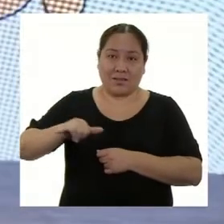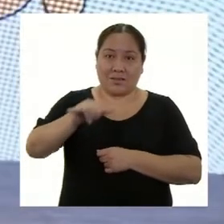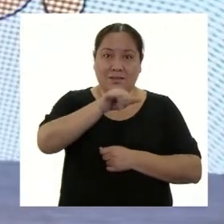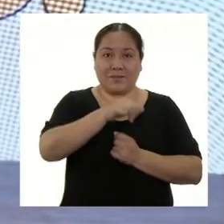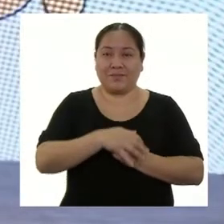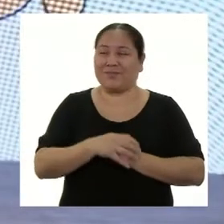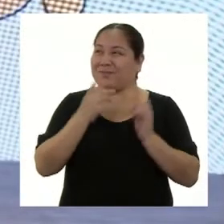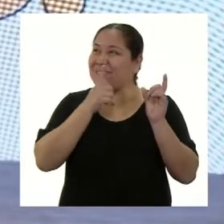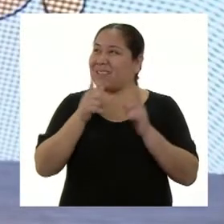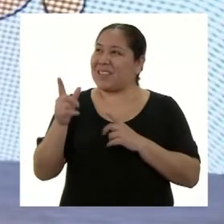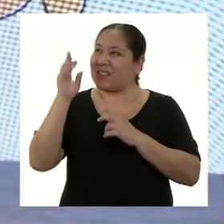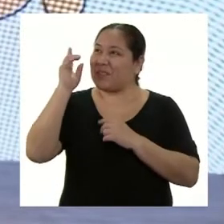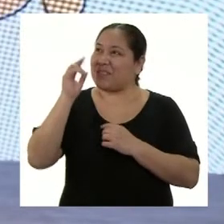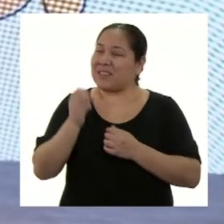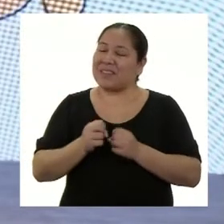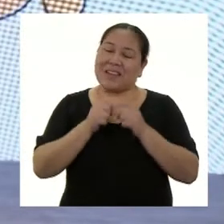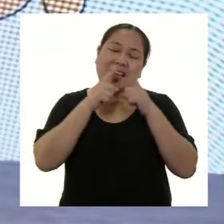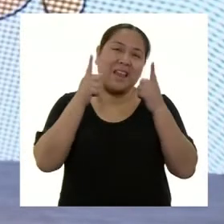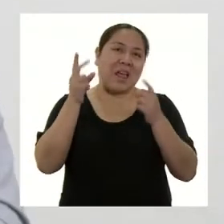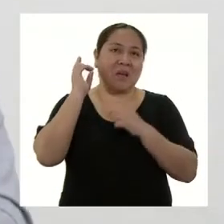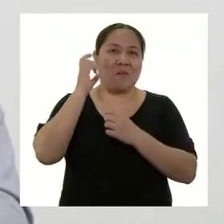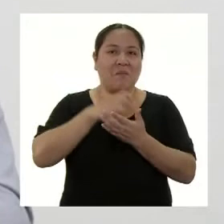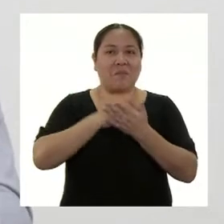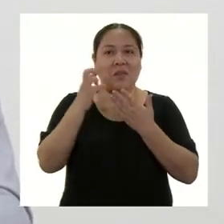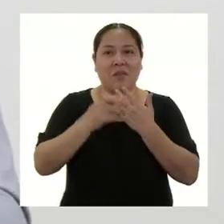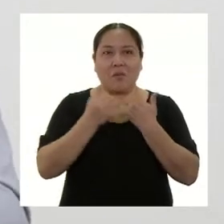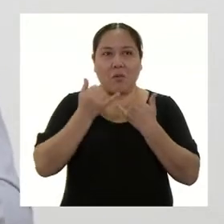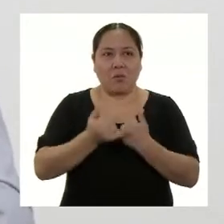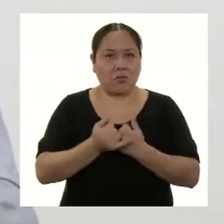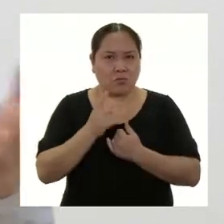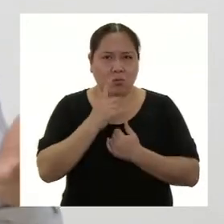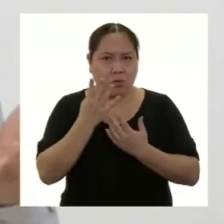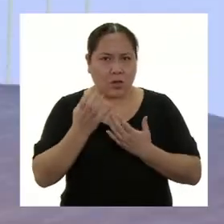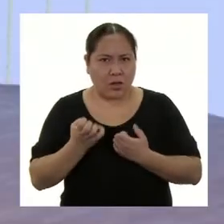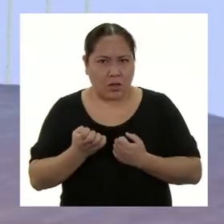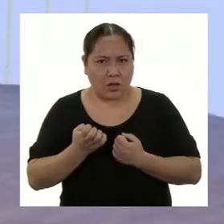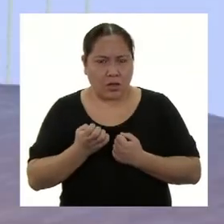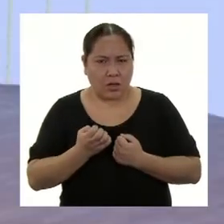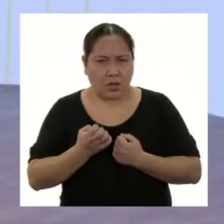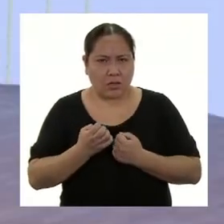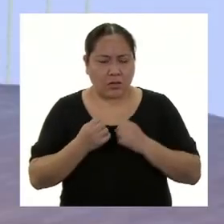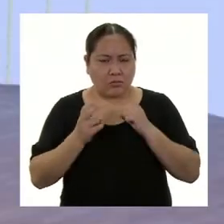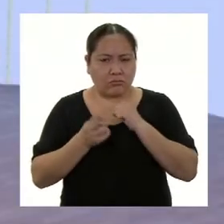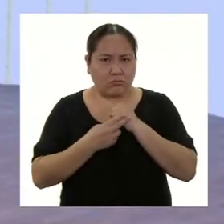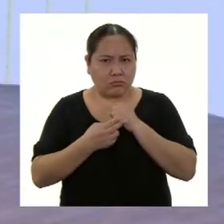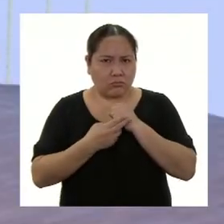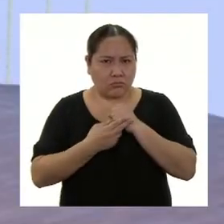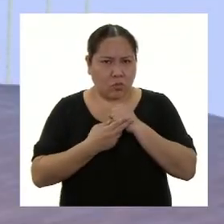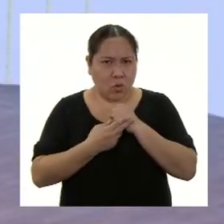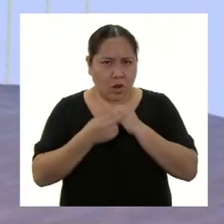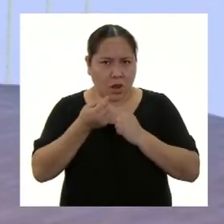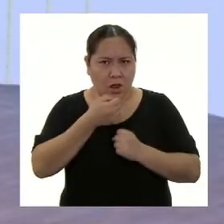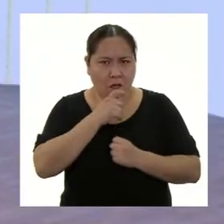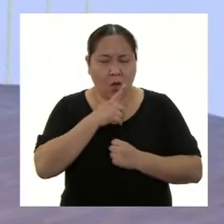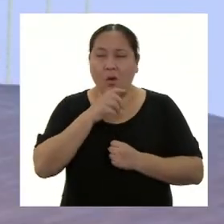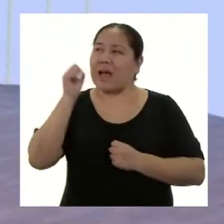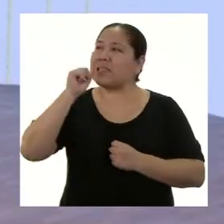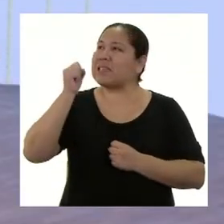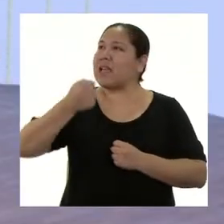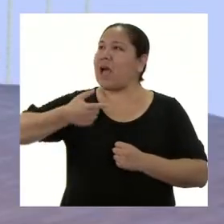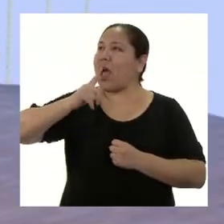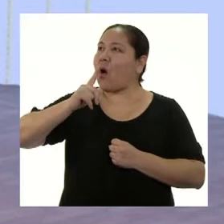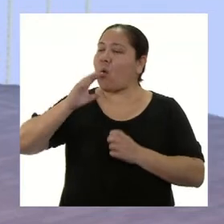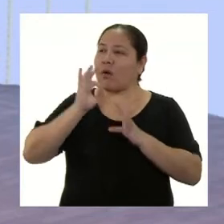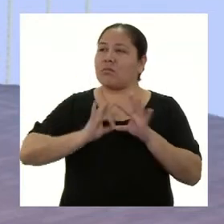Listo, profesor. Ha sido un gran programa el del día de hoy. ¿No querías ahorrar en agua? Ah, verdad, el agua.